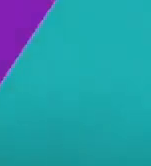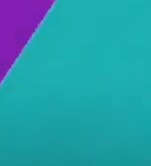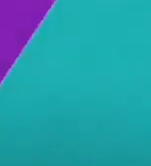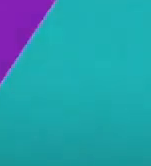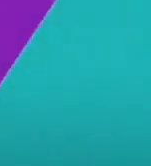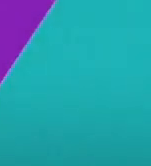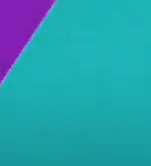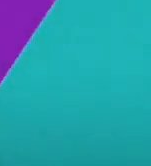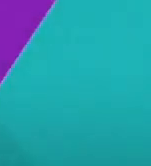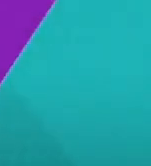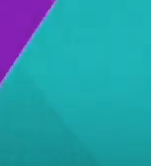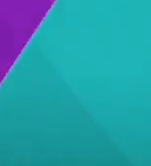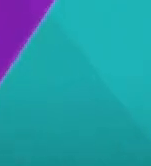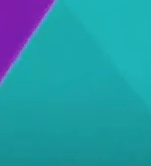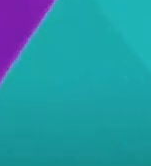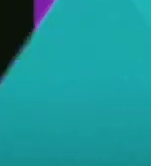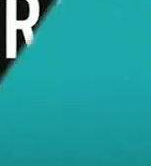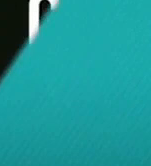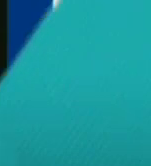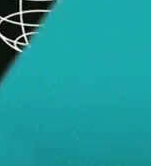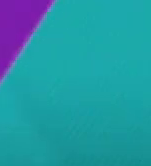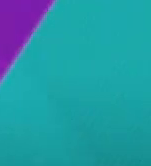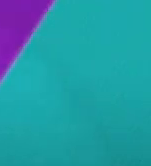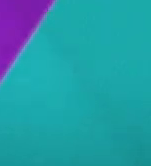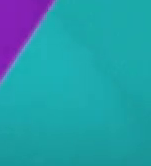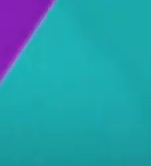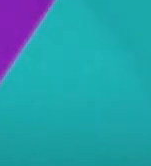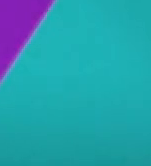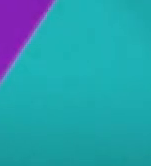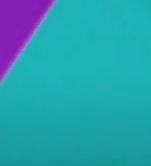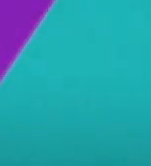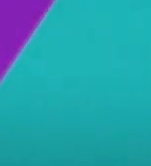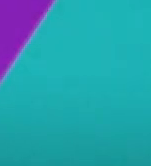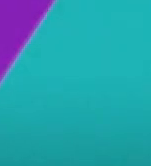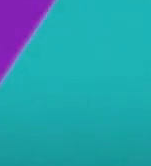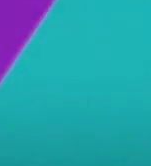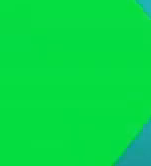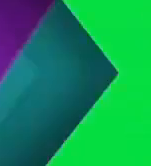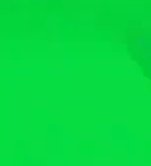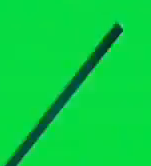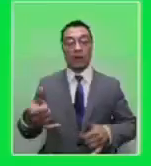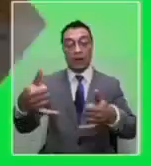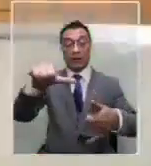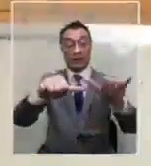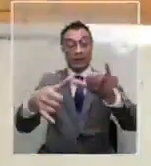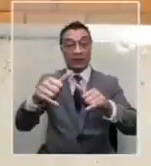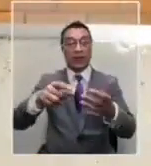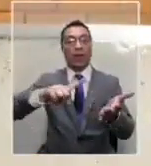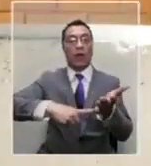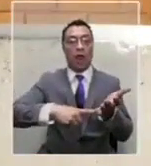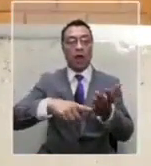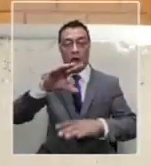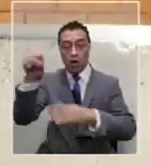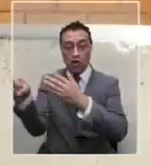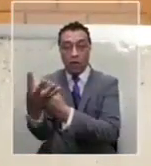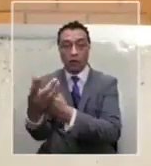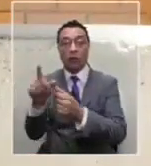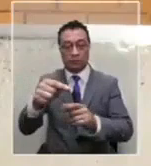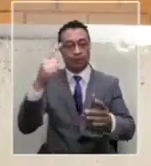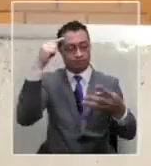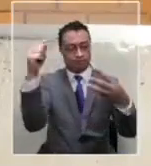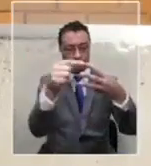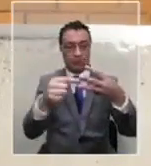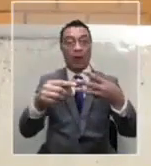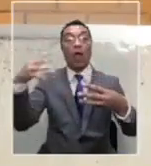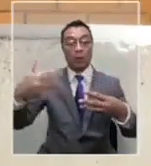Gracias. Universidad Central presenta Mirada Central. Ciencia, tecnología e